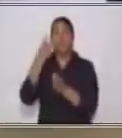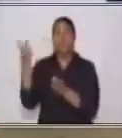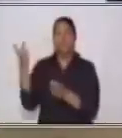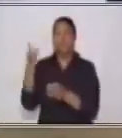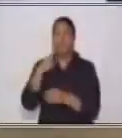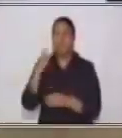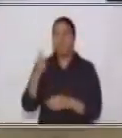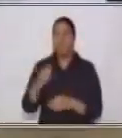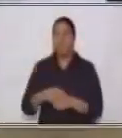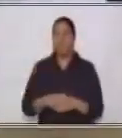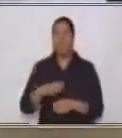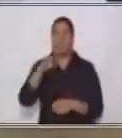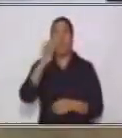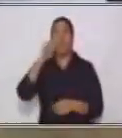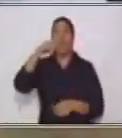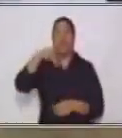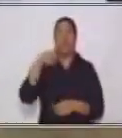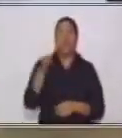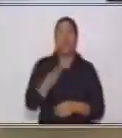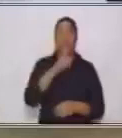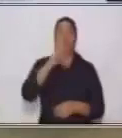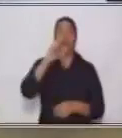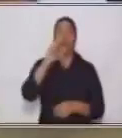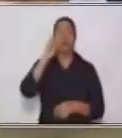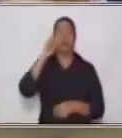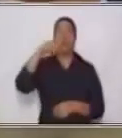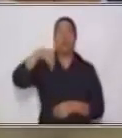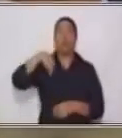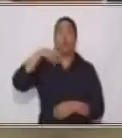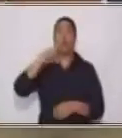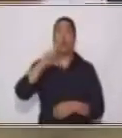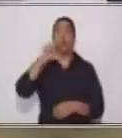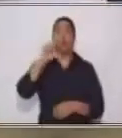conclusión, o incluso pueden decir para terminar.